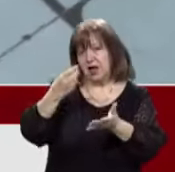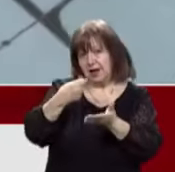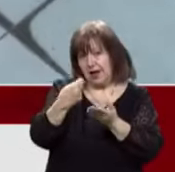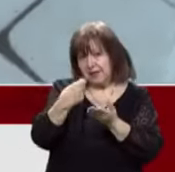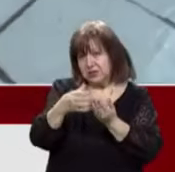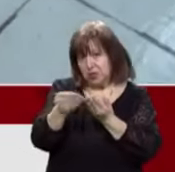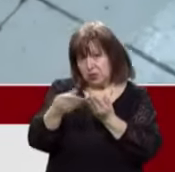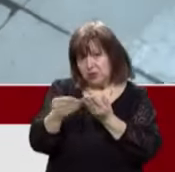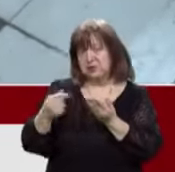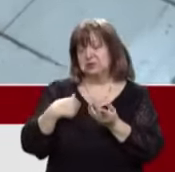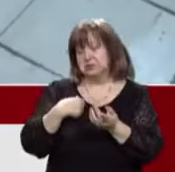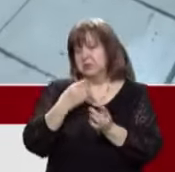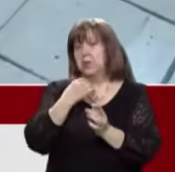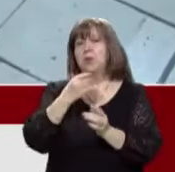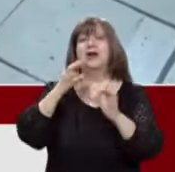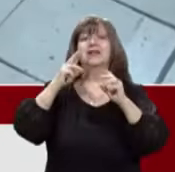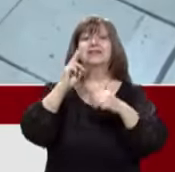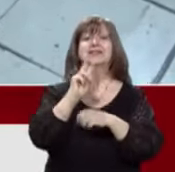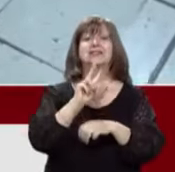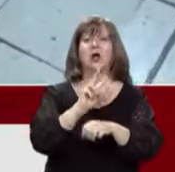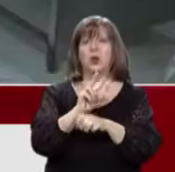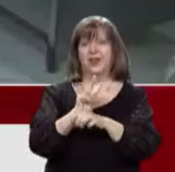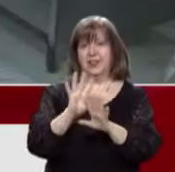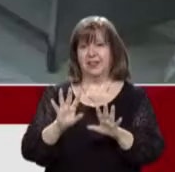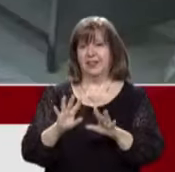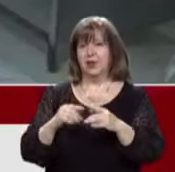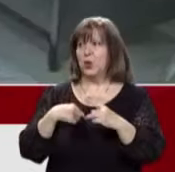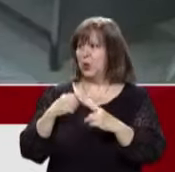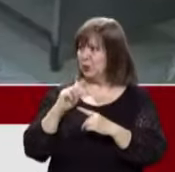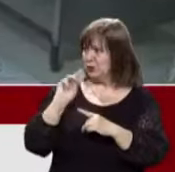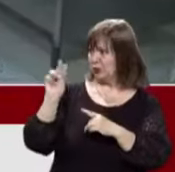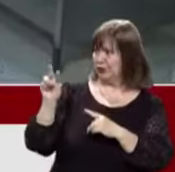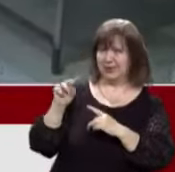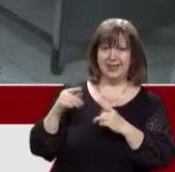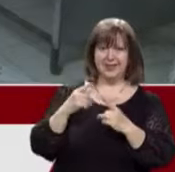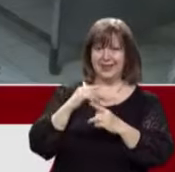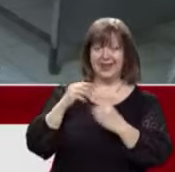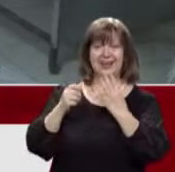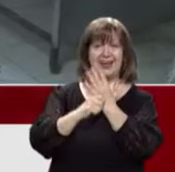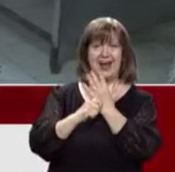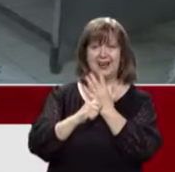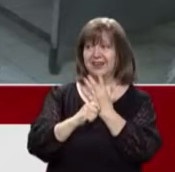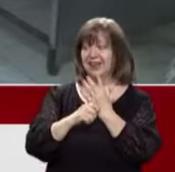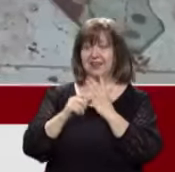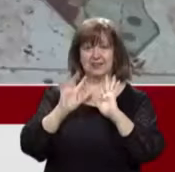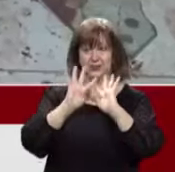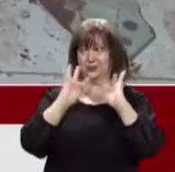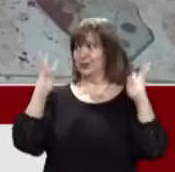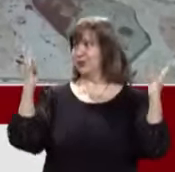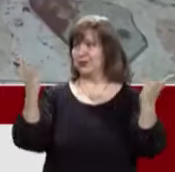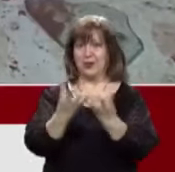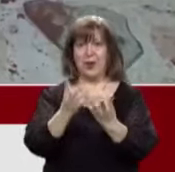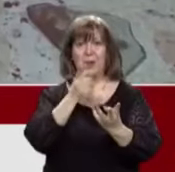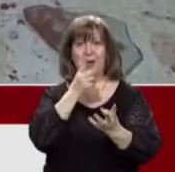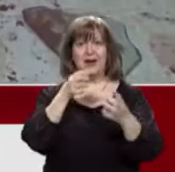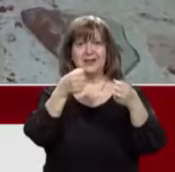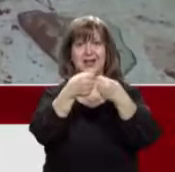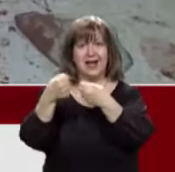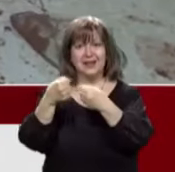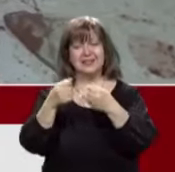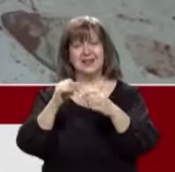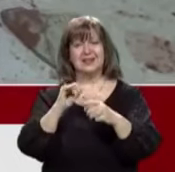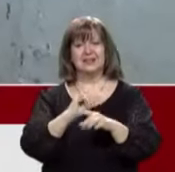por seguridad. Claro, veíamos también la carnicería, que parece una cárcel. No, olvídate, y ahora varios han tomado esa medida. ¿Qué han hecho los comerciantes?